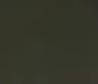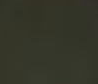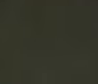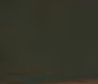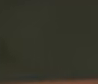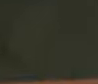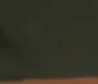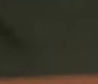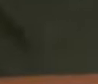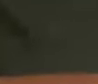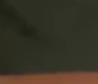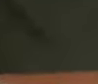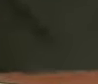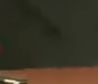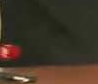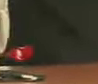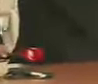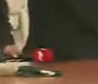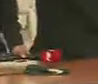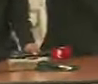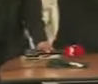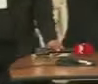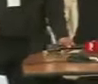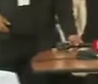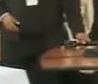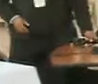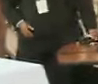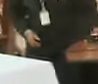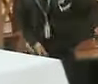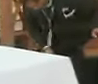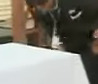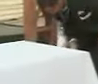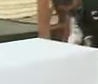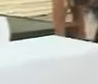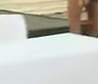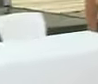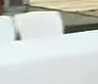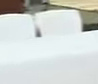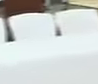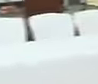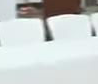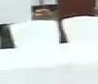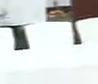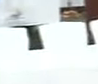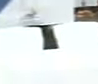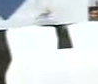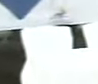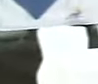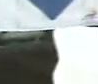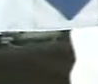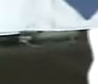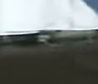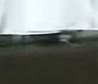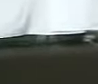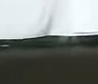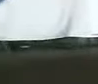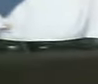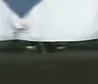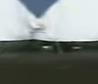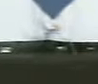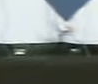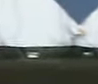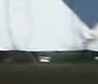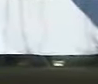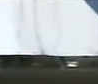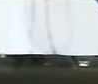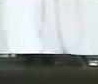está. Acabó de llegar hace pocos minutos la presidenta de la Junta, María Belén